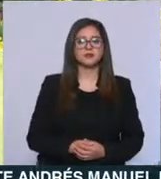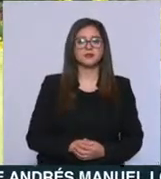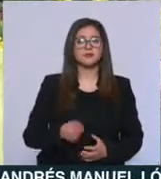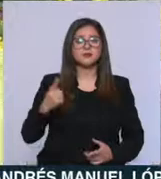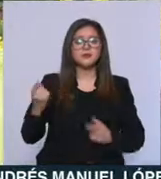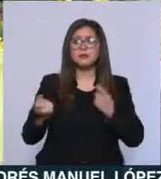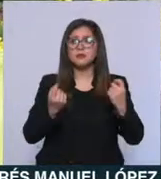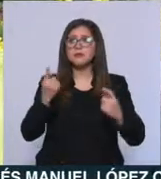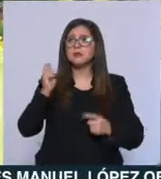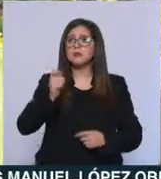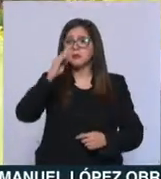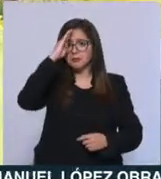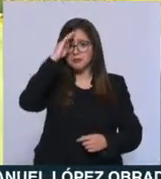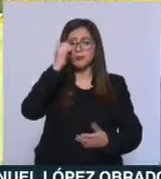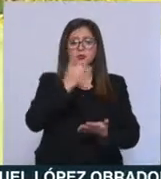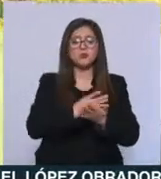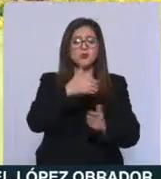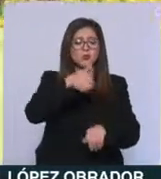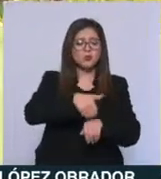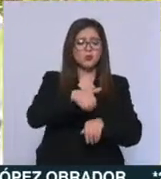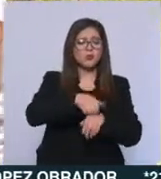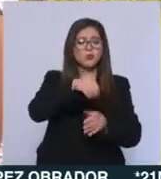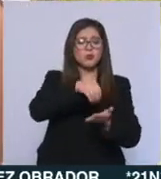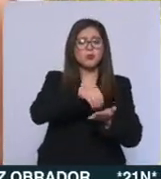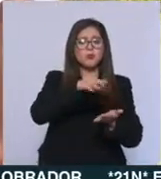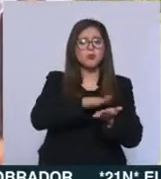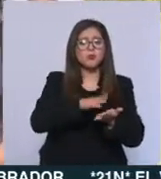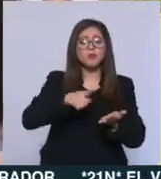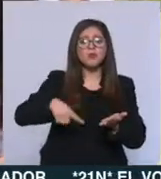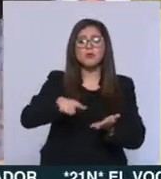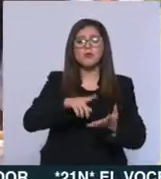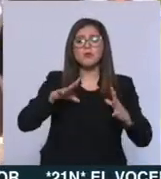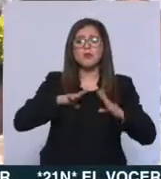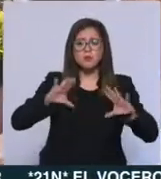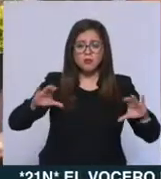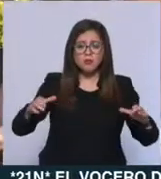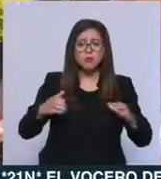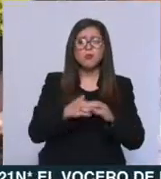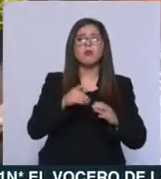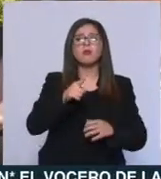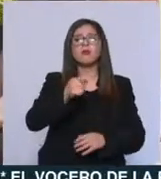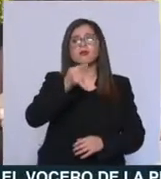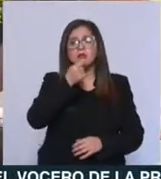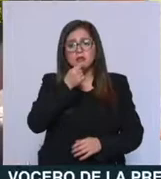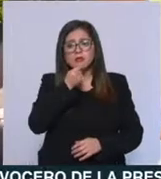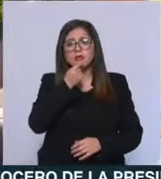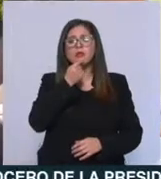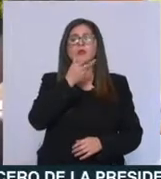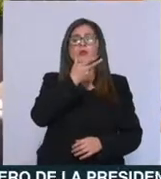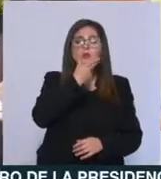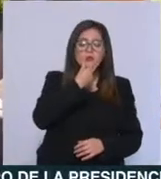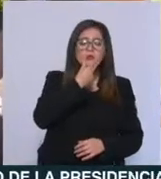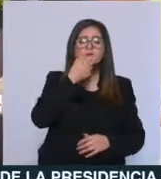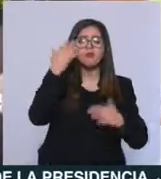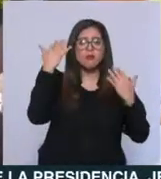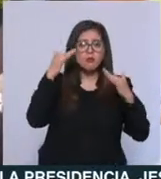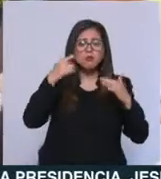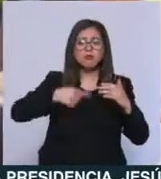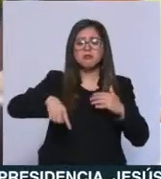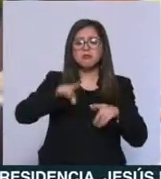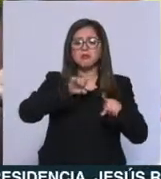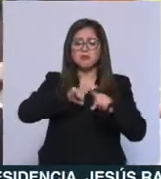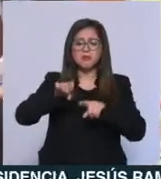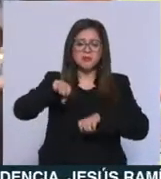que las personas que padecen diabetes pues son pacientes, porque hay niños, hay mujeres, hay hombres de cualquier edad que hoy en día en nuestro país